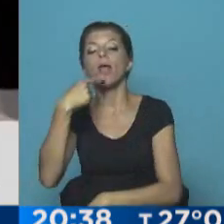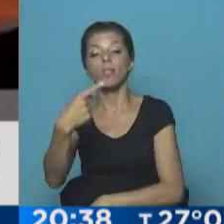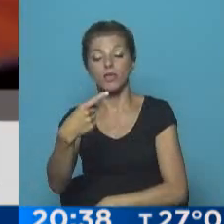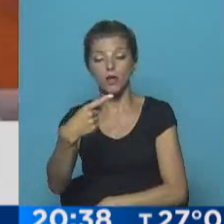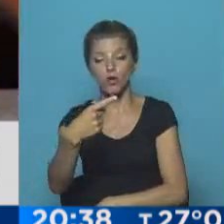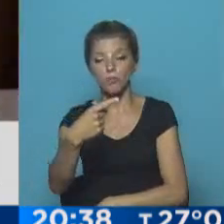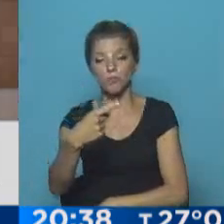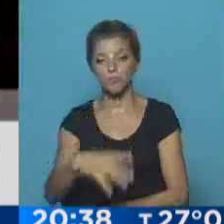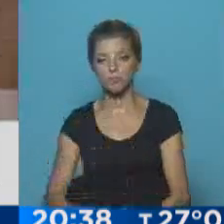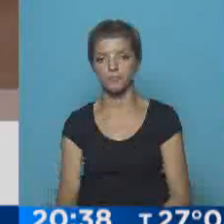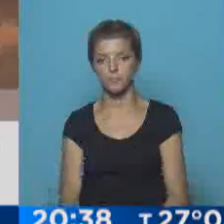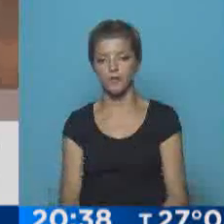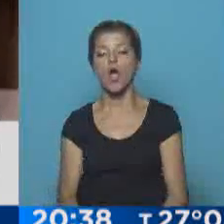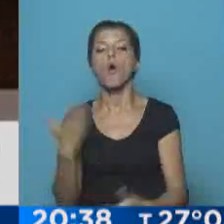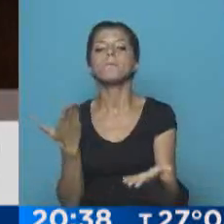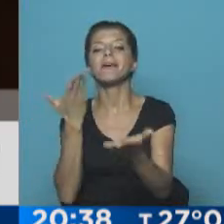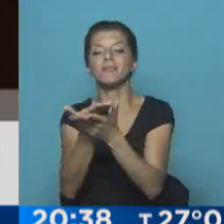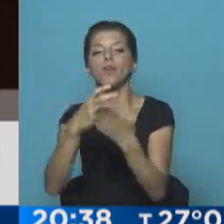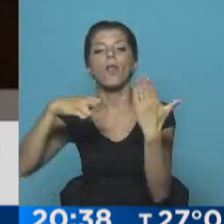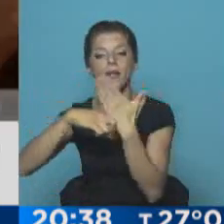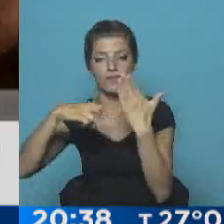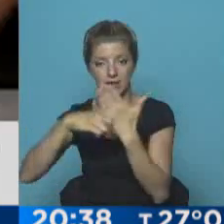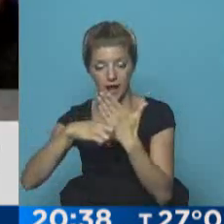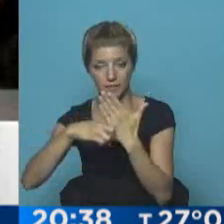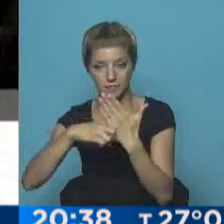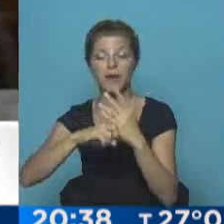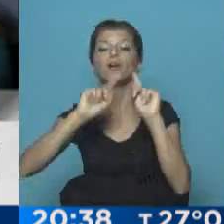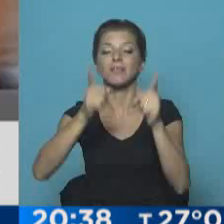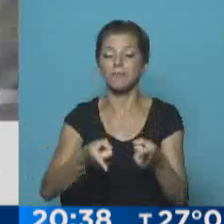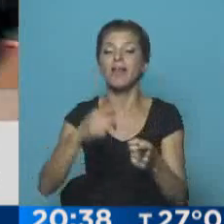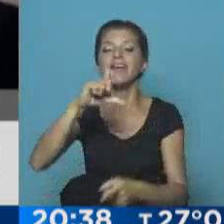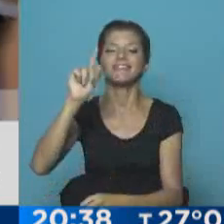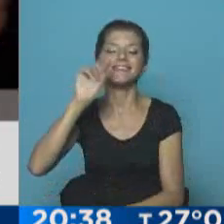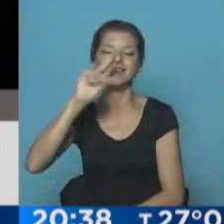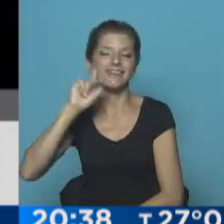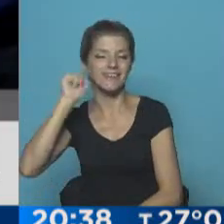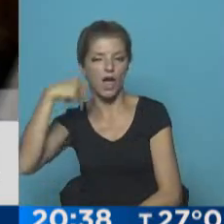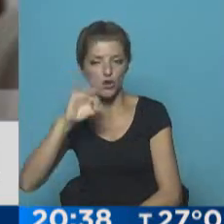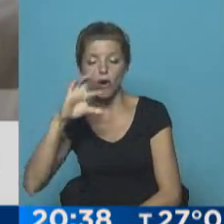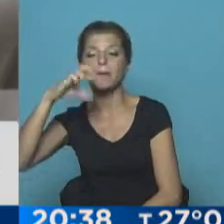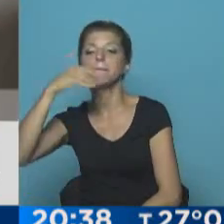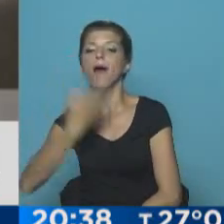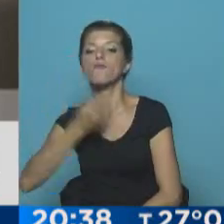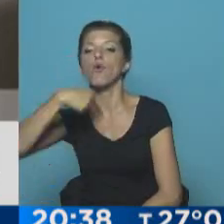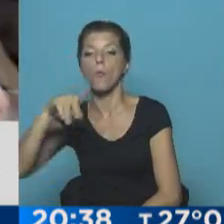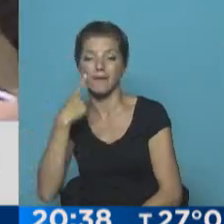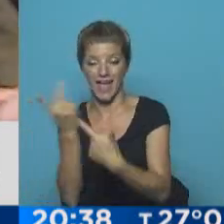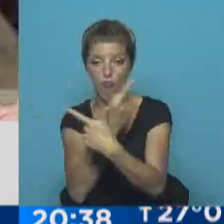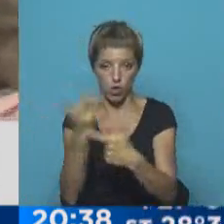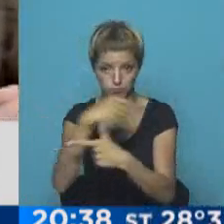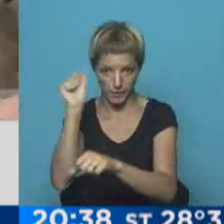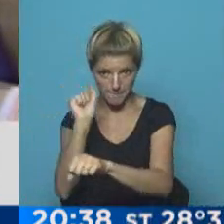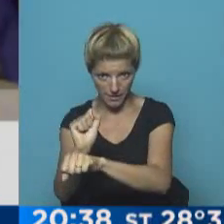otros motivos un pedido del fiscal para detener a los también condenados Sergio Sirigliano y Francisco Pafumi, directivos de la concesionaria